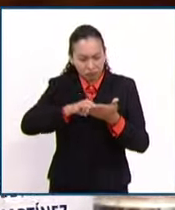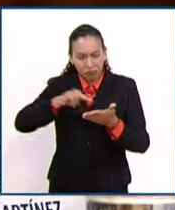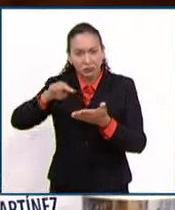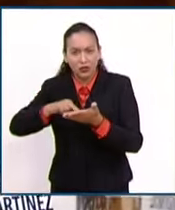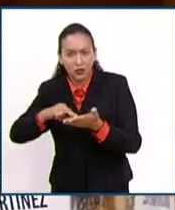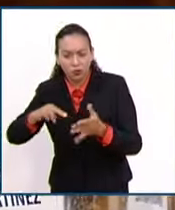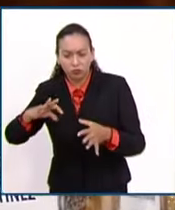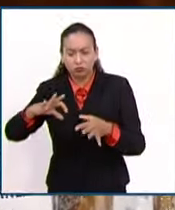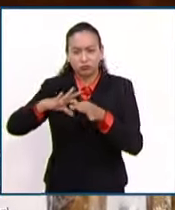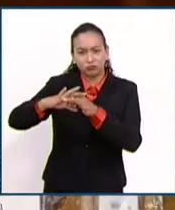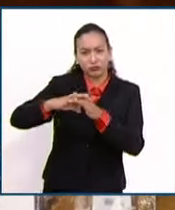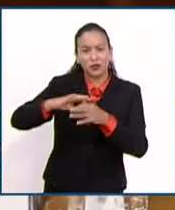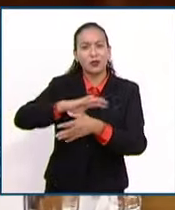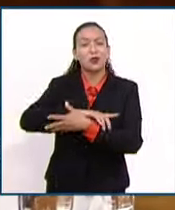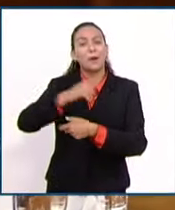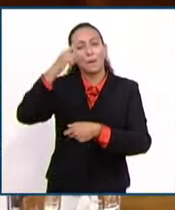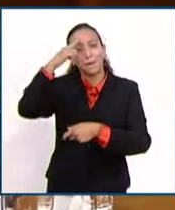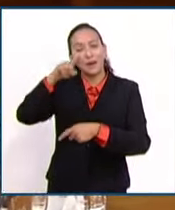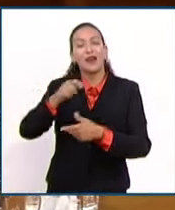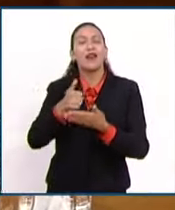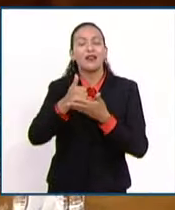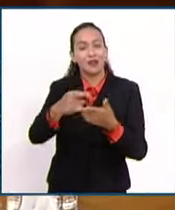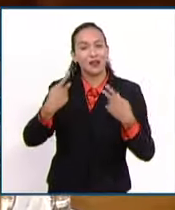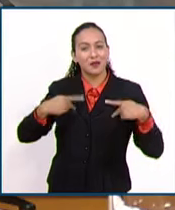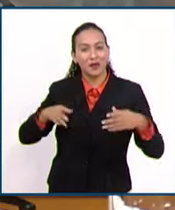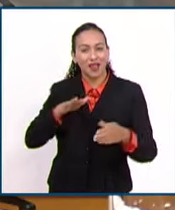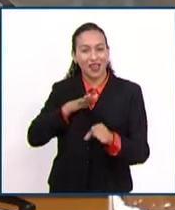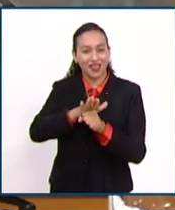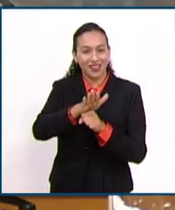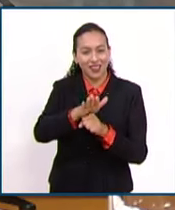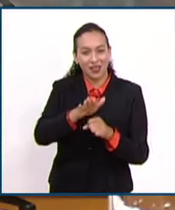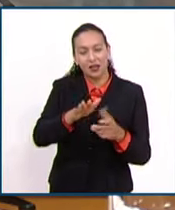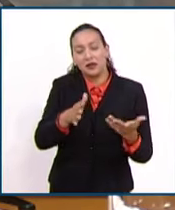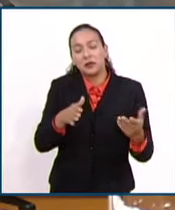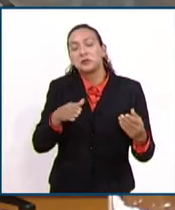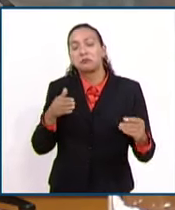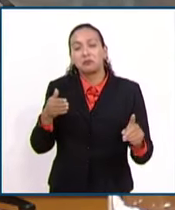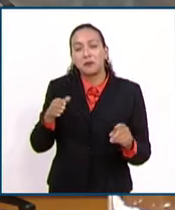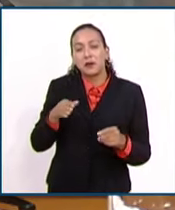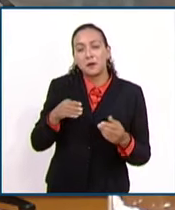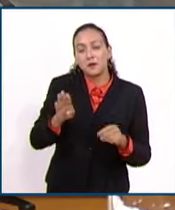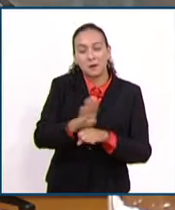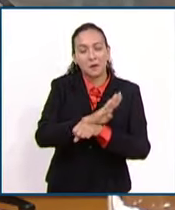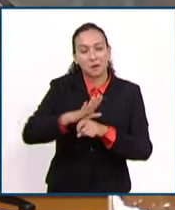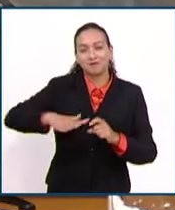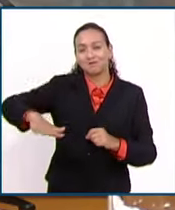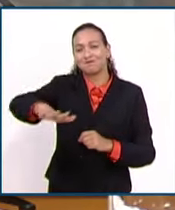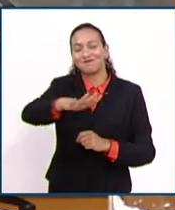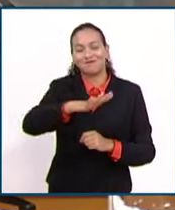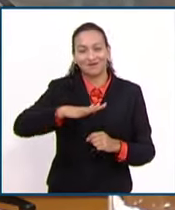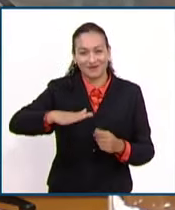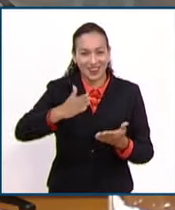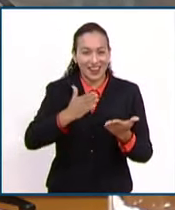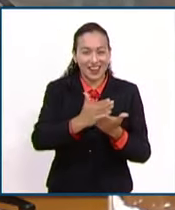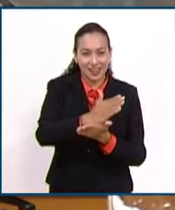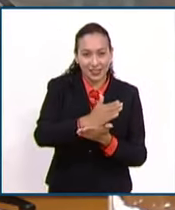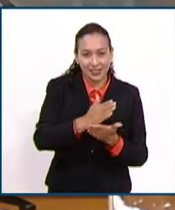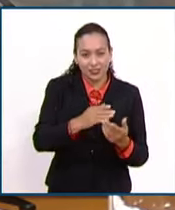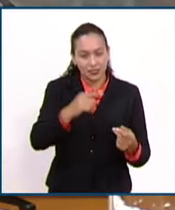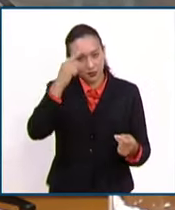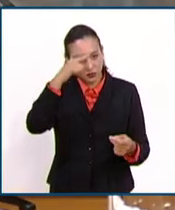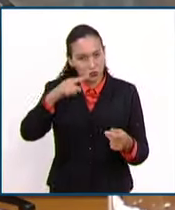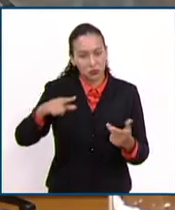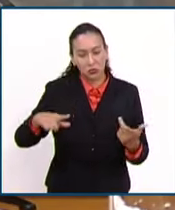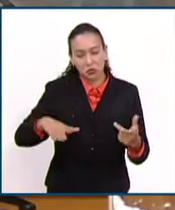Estado constitucional y democrático de derecho. Se refleja un noble propósito en